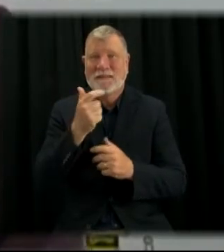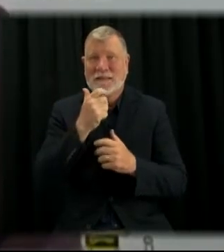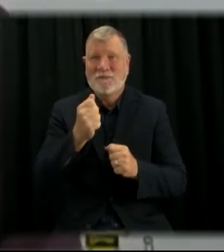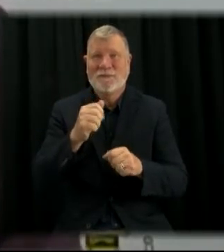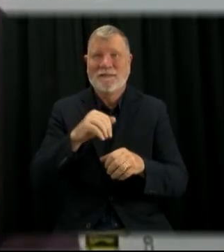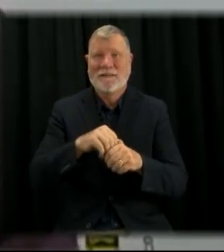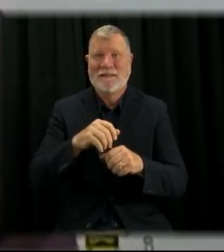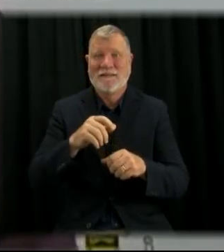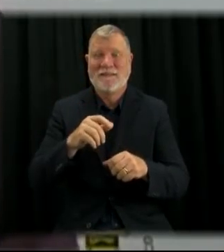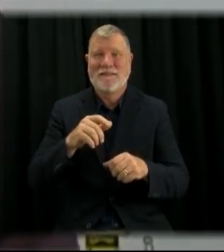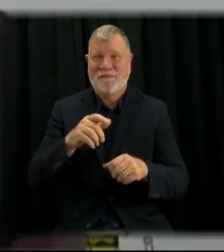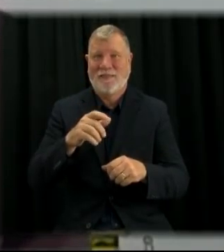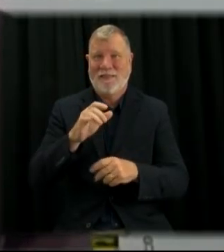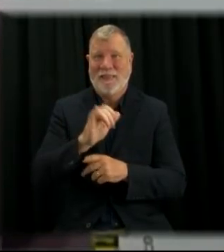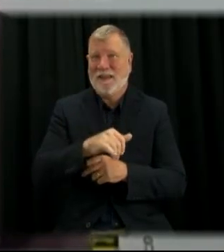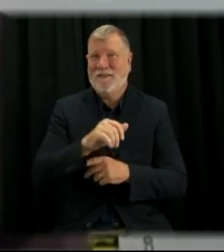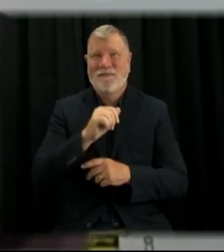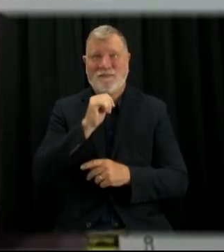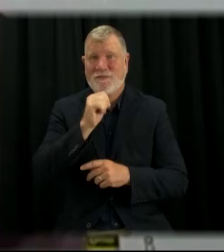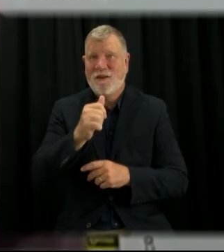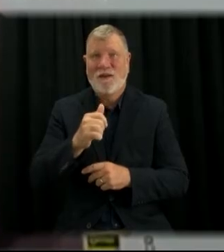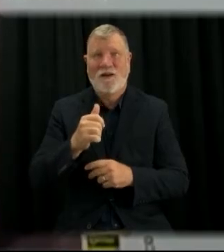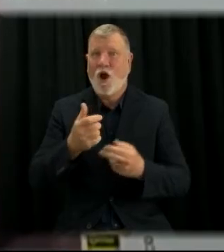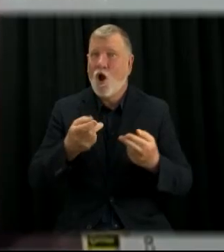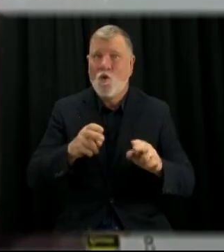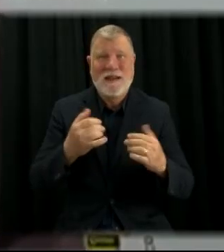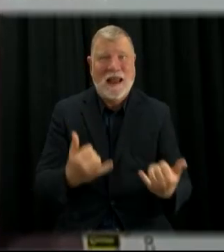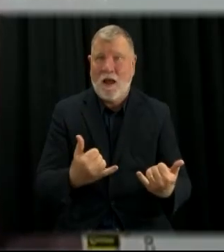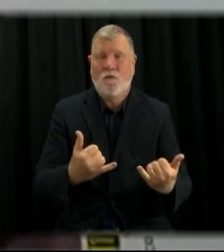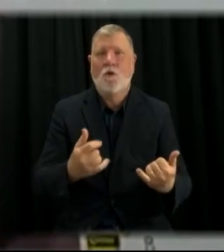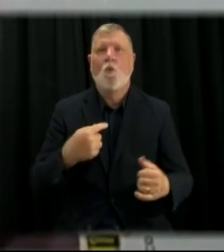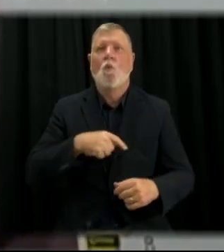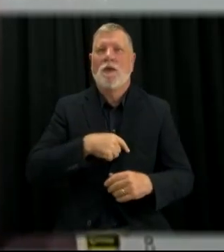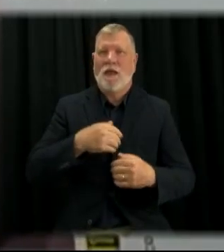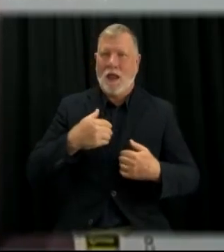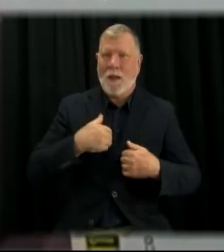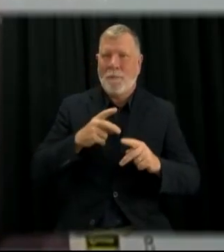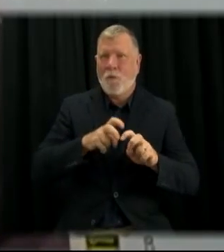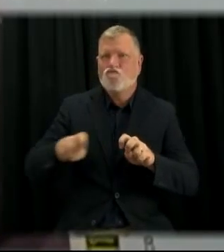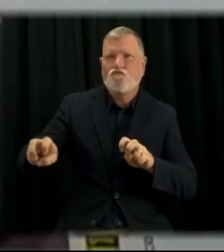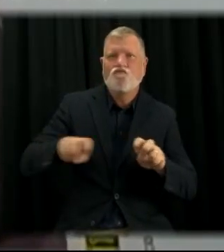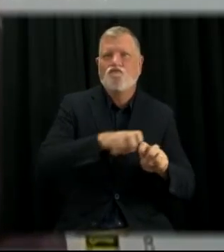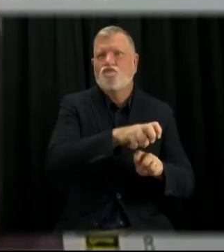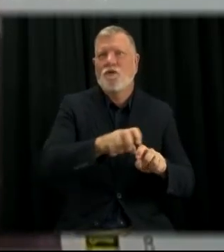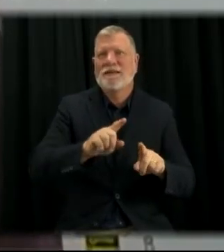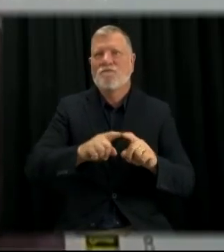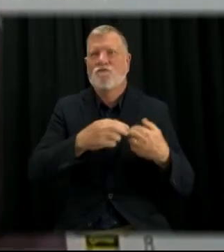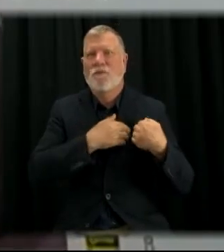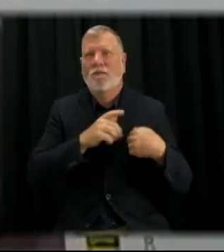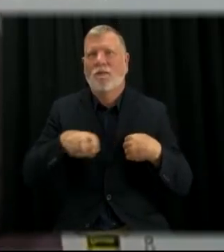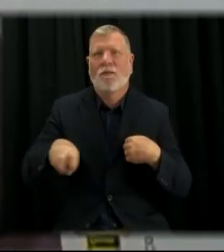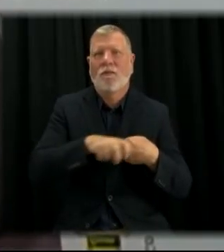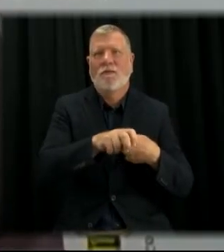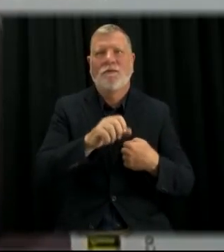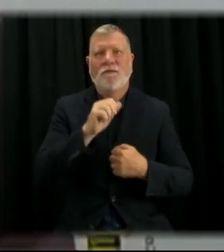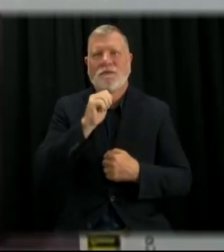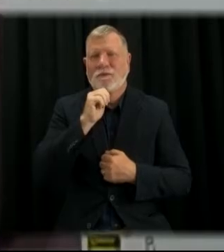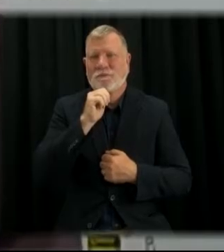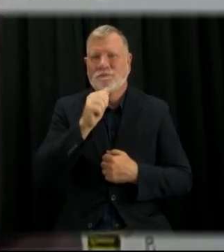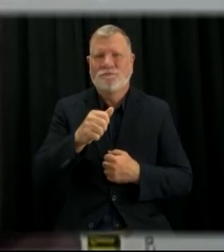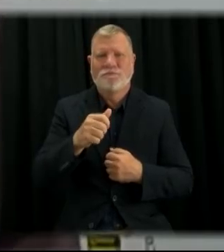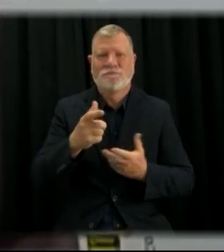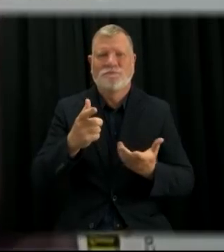y para supervisar los mejores intereses del pueblo de Puerto Rico. Hay gente que está haciendo muchas funciones